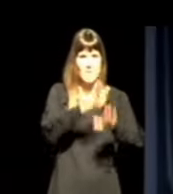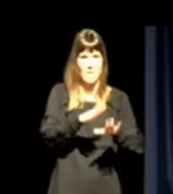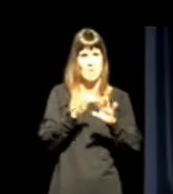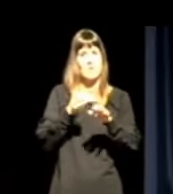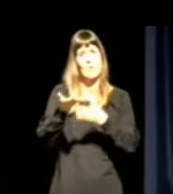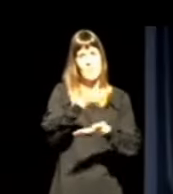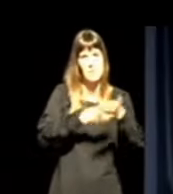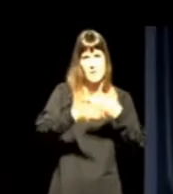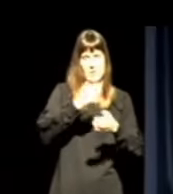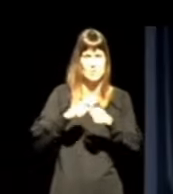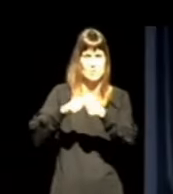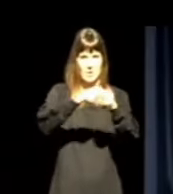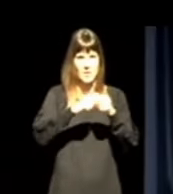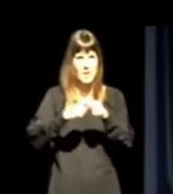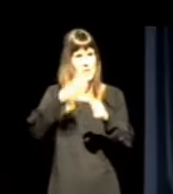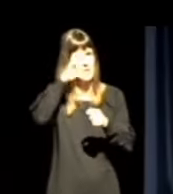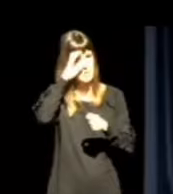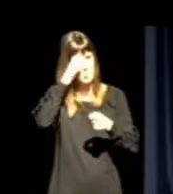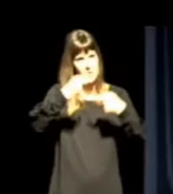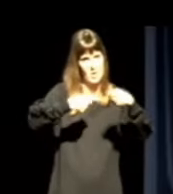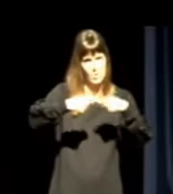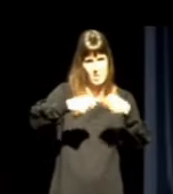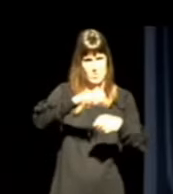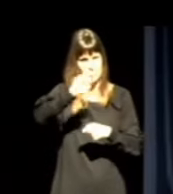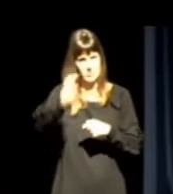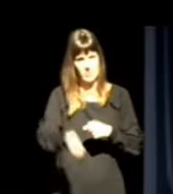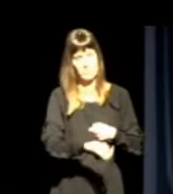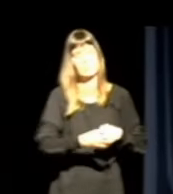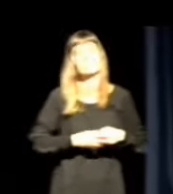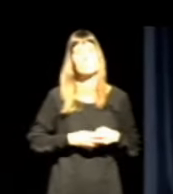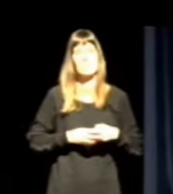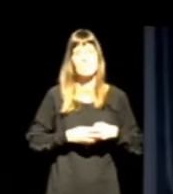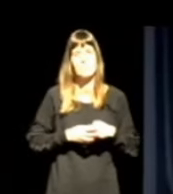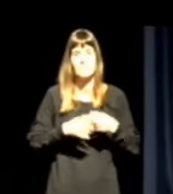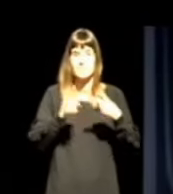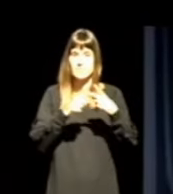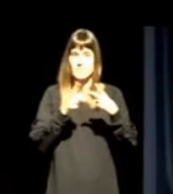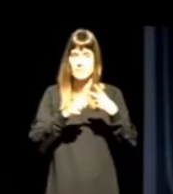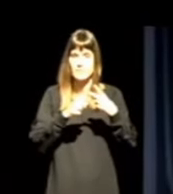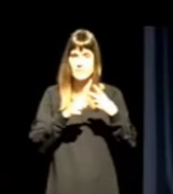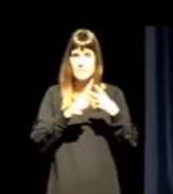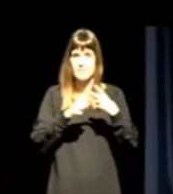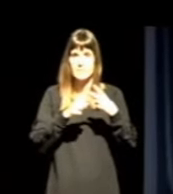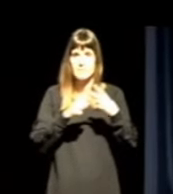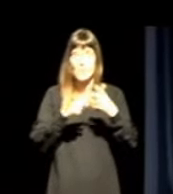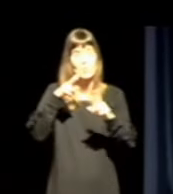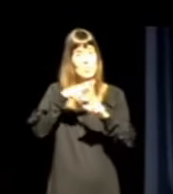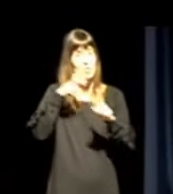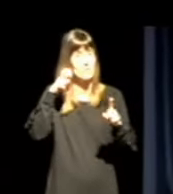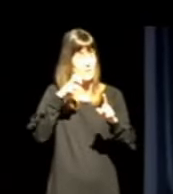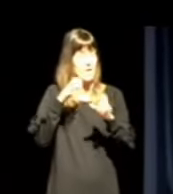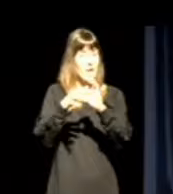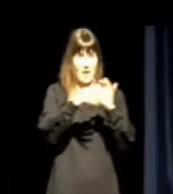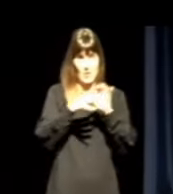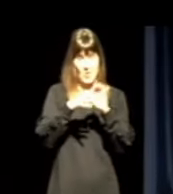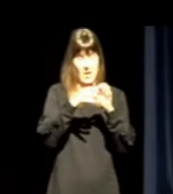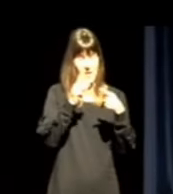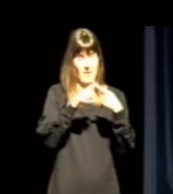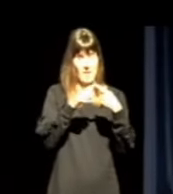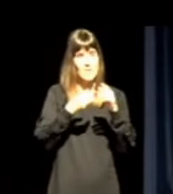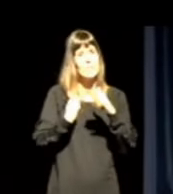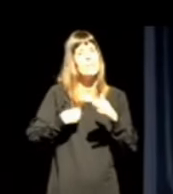solidaridad, escucha, negociación, etc. A nivel de la dimensión relacional, hemos de practicar